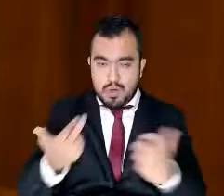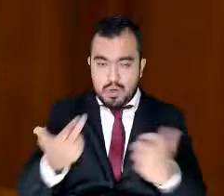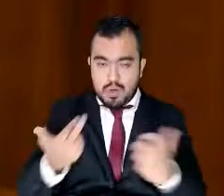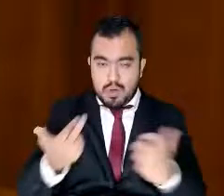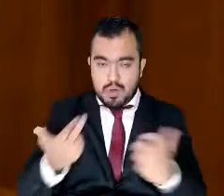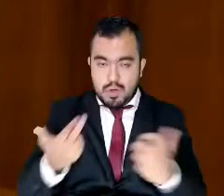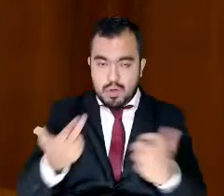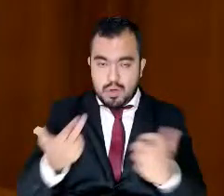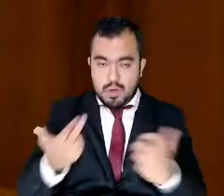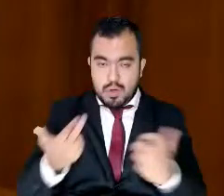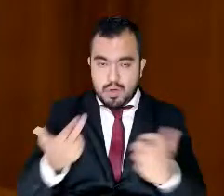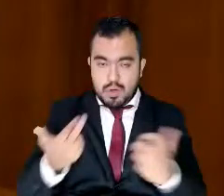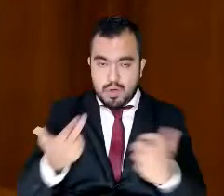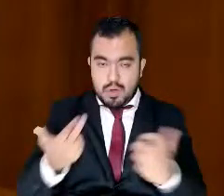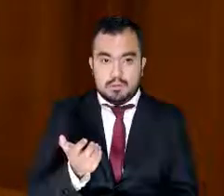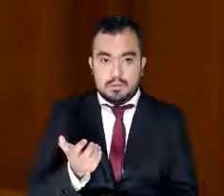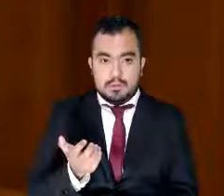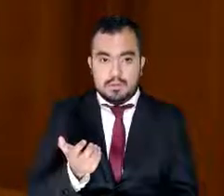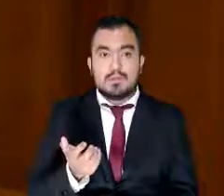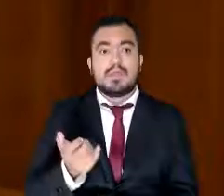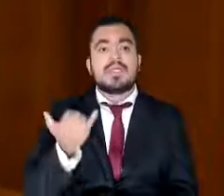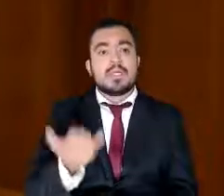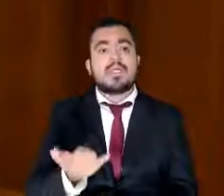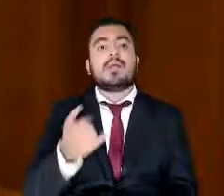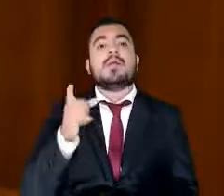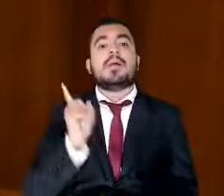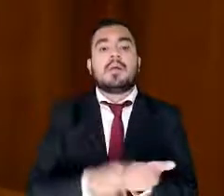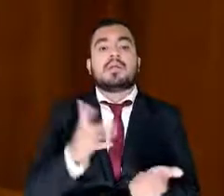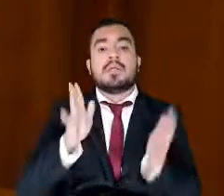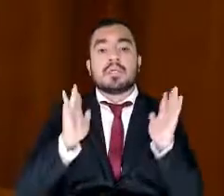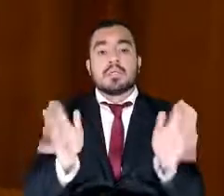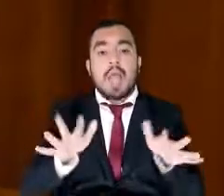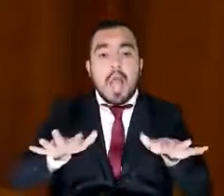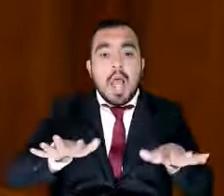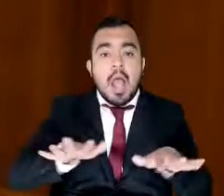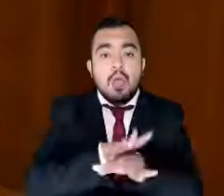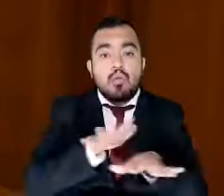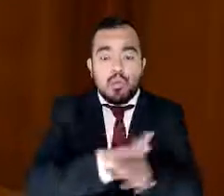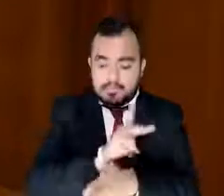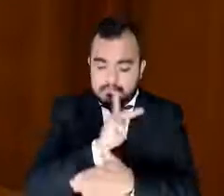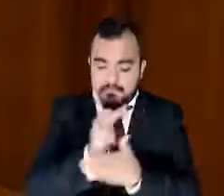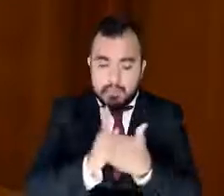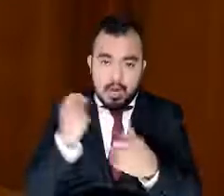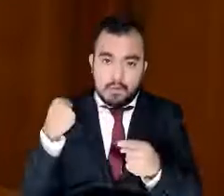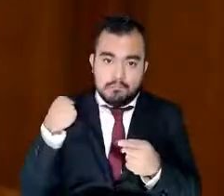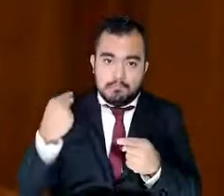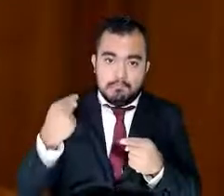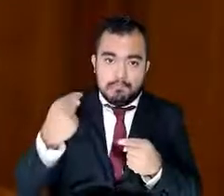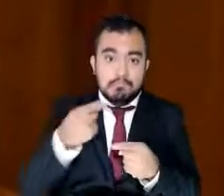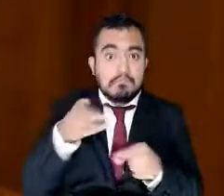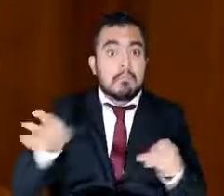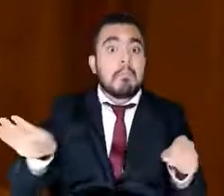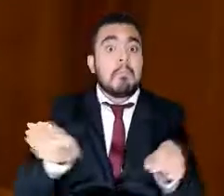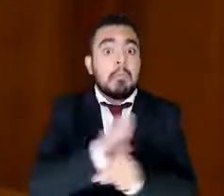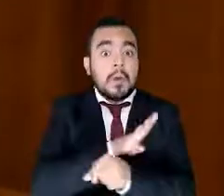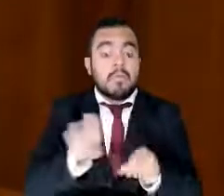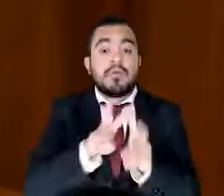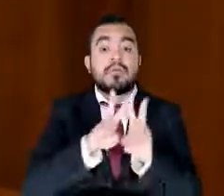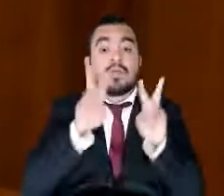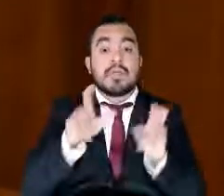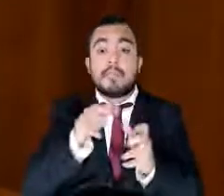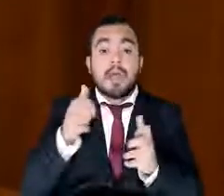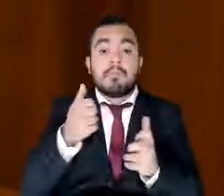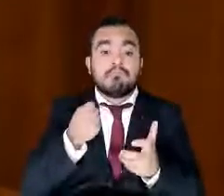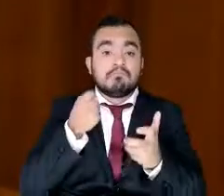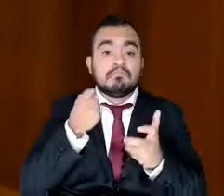no me dejarán mentir los presidentes y presidentas municipales que han actualizado sus planes en los últimos años, los beneficios que han obtenido en materia de